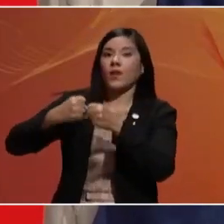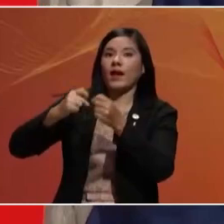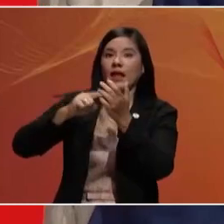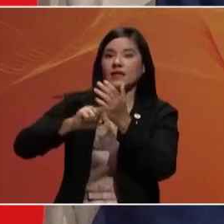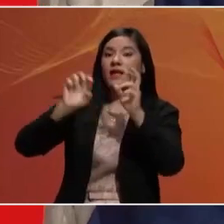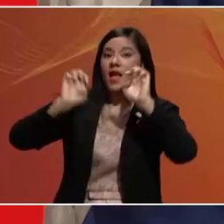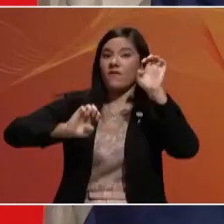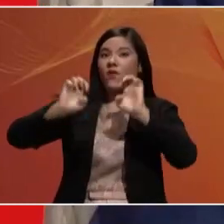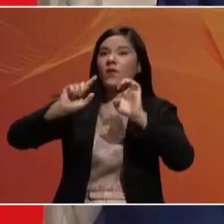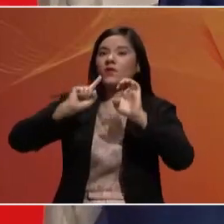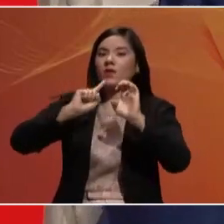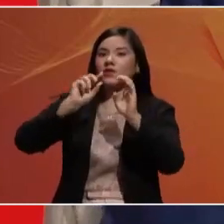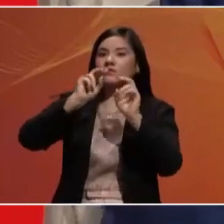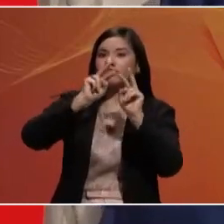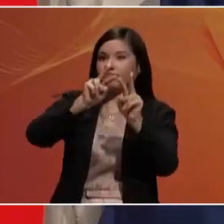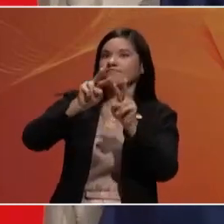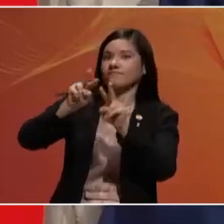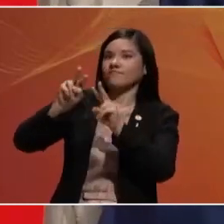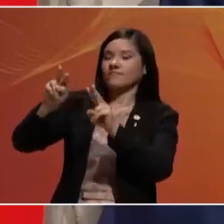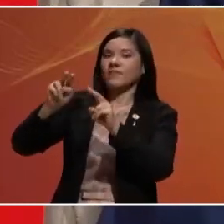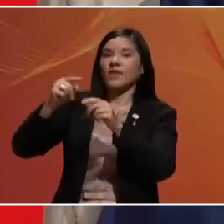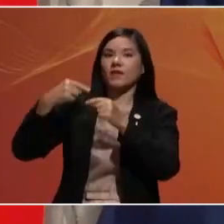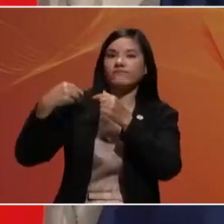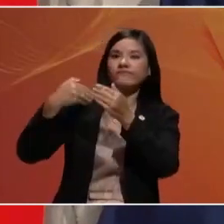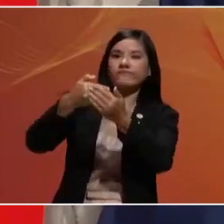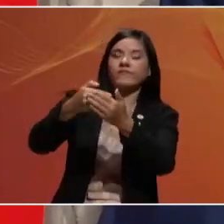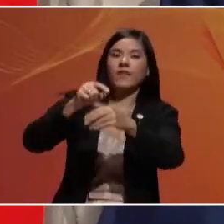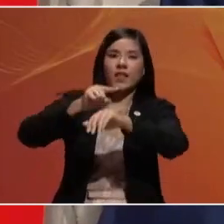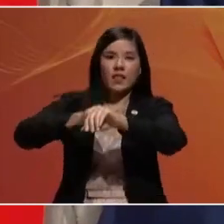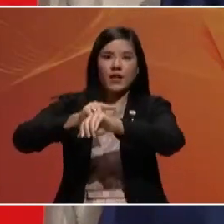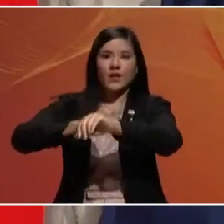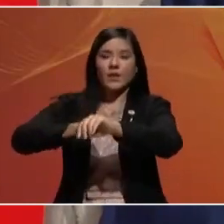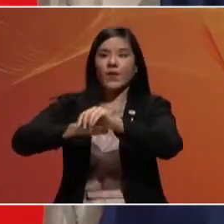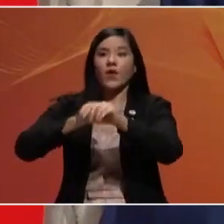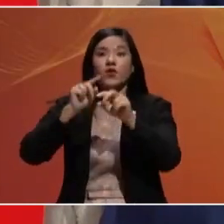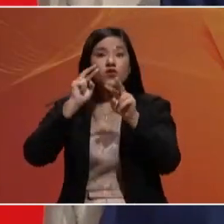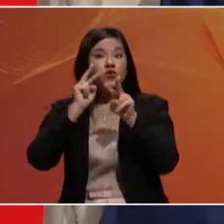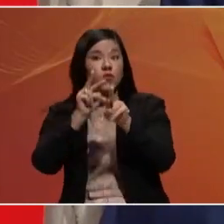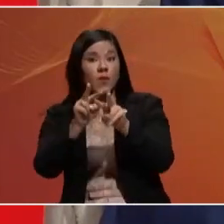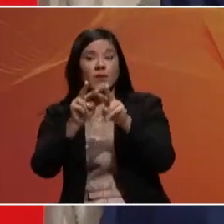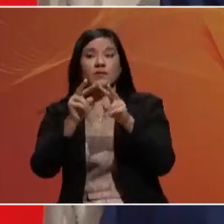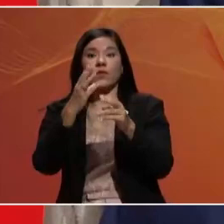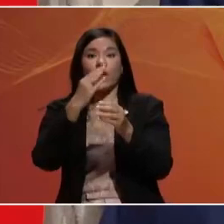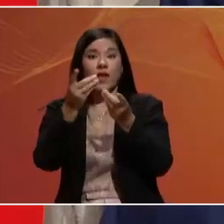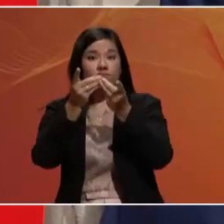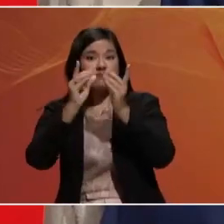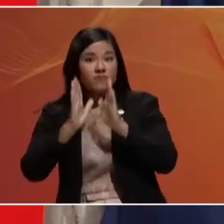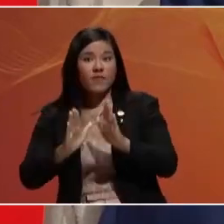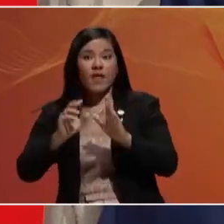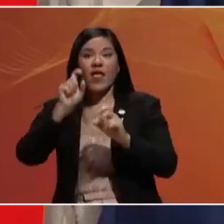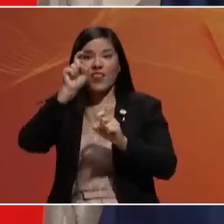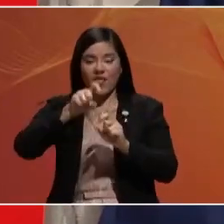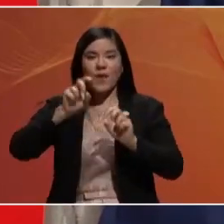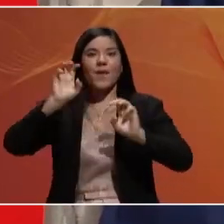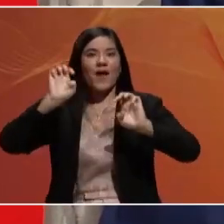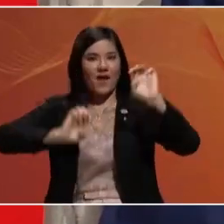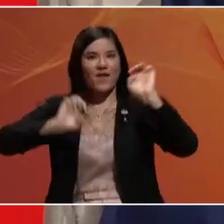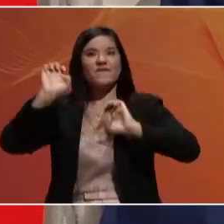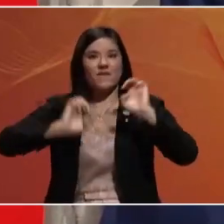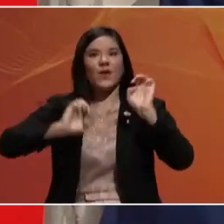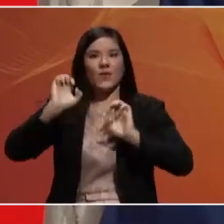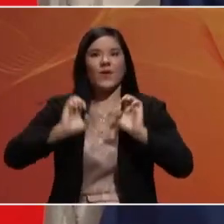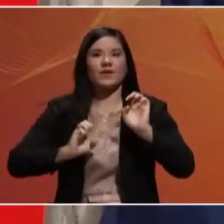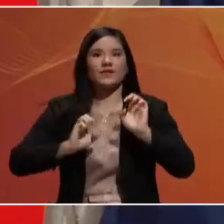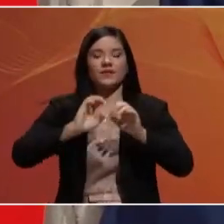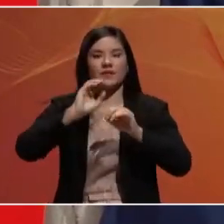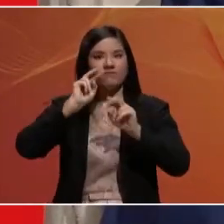es sistemática, periódicamente. Sí. El supervisor, los directivos, debemos evaluar de forma continua el quehacer,